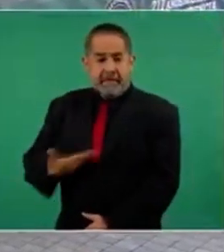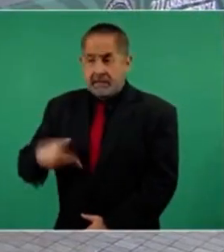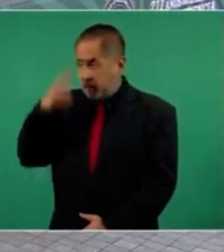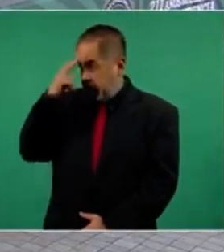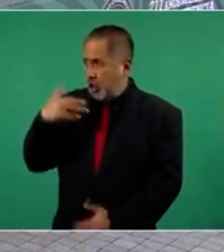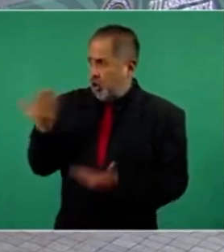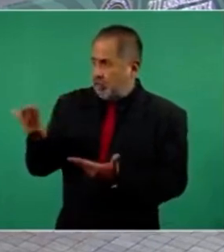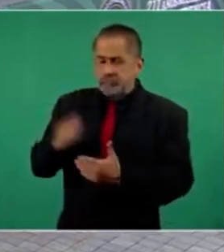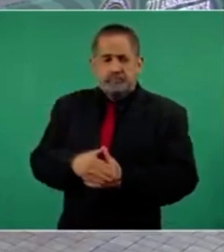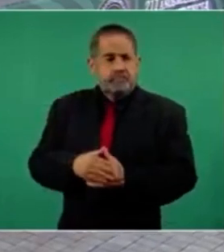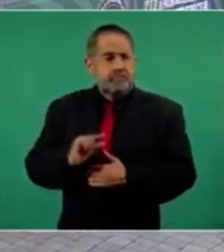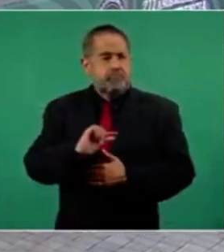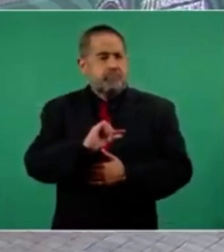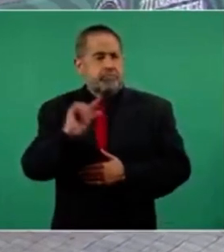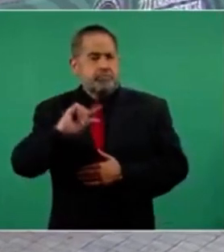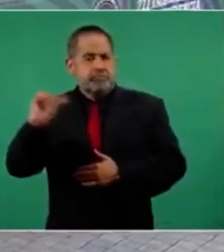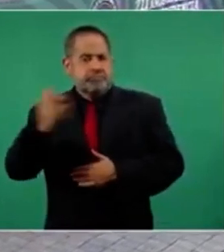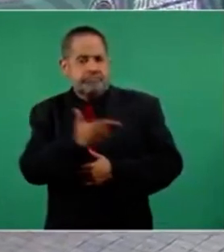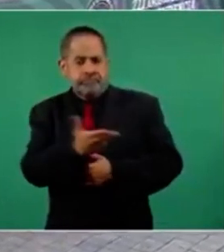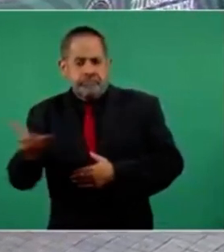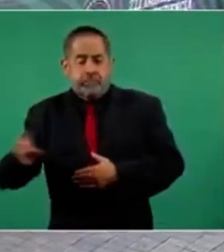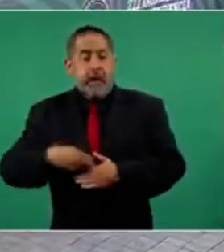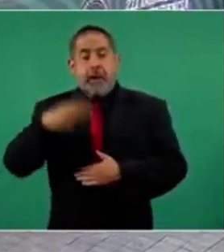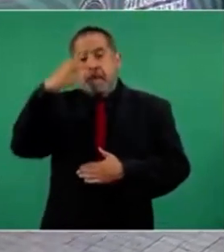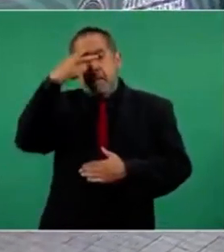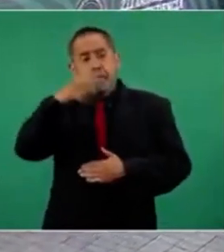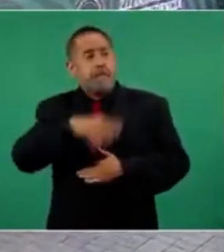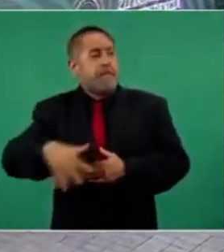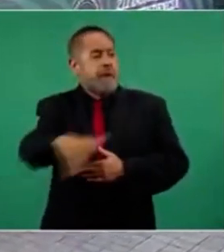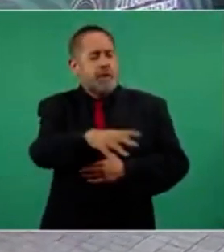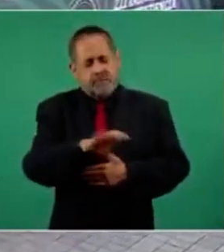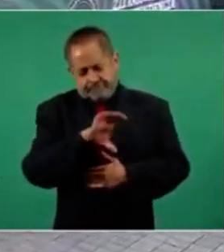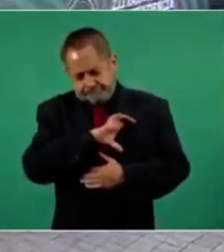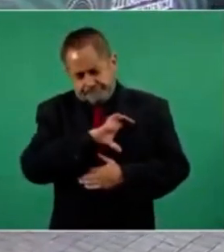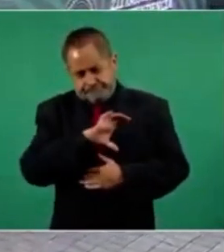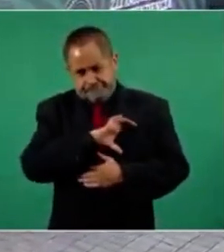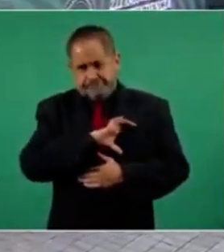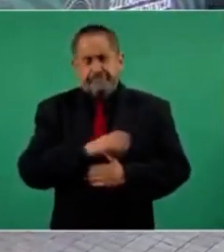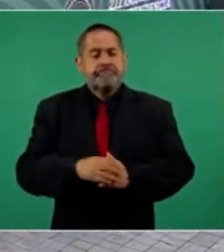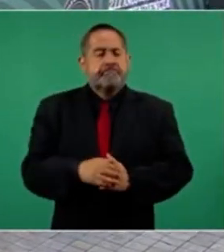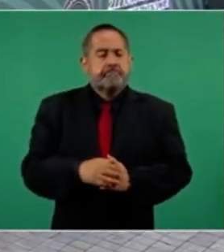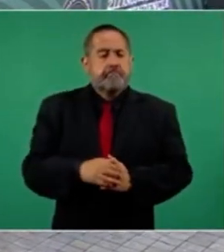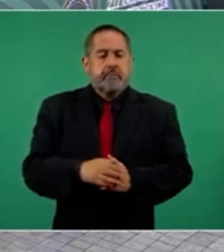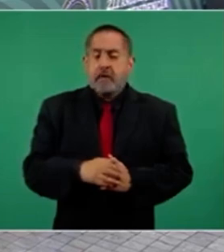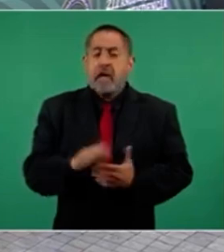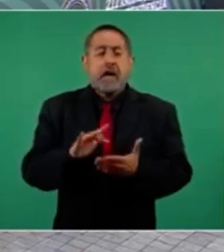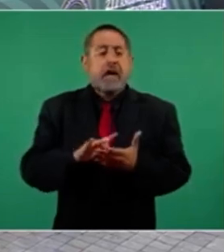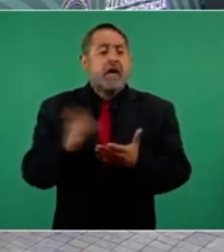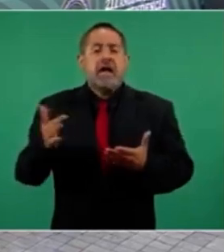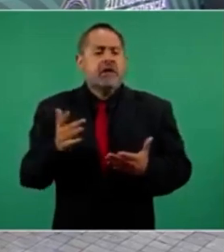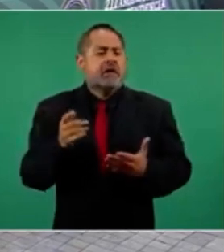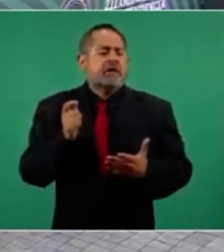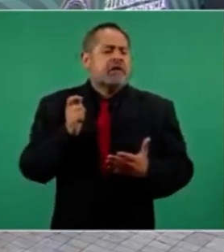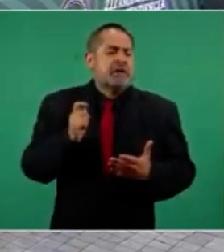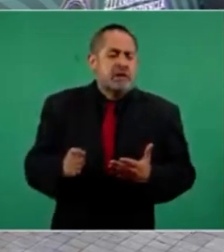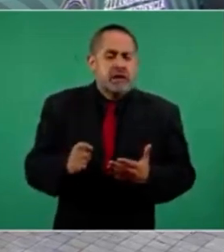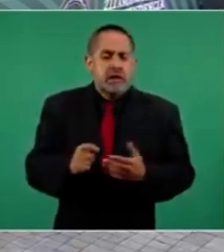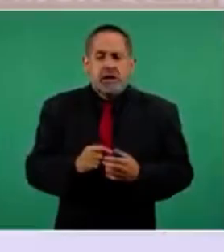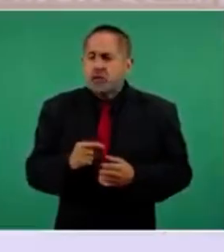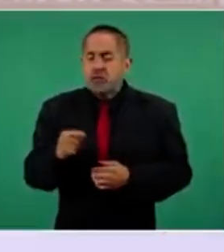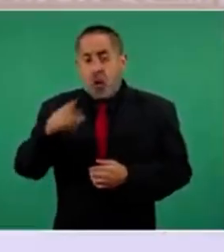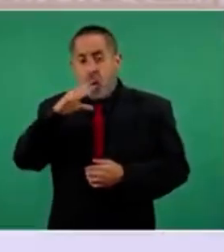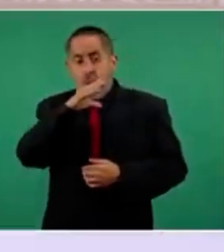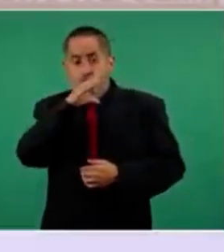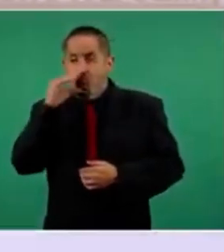invitadas e invitados, querido México, gracias por la oportunidad que nos das de traer el abrazo agradecido de